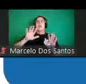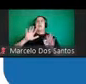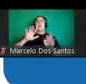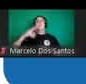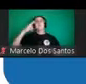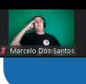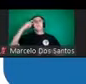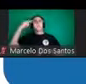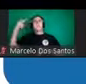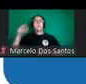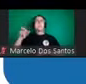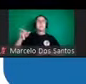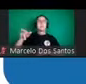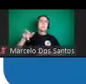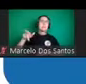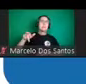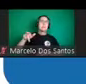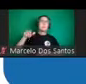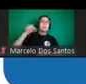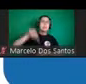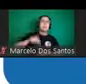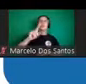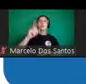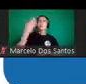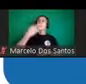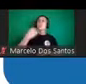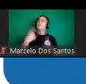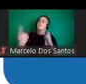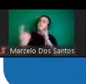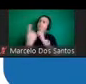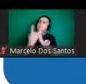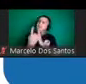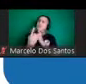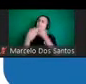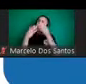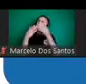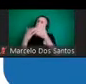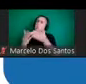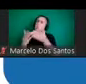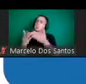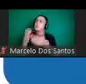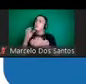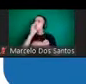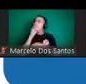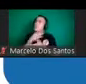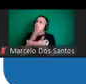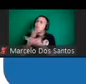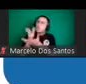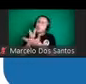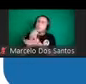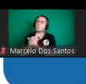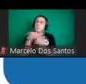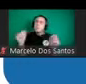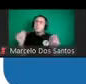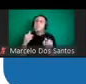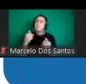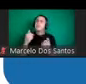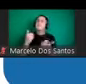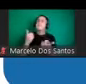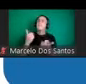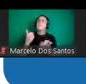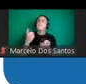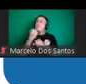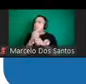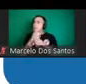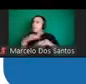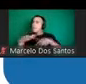esas personas, preguntarles en qué les podemos ayudar, cómo podemos facilitarles un poco el trabajo.